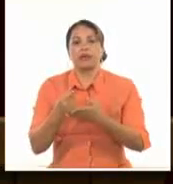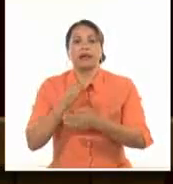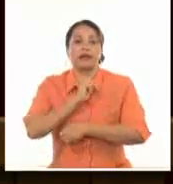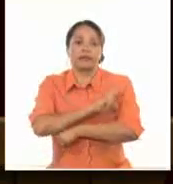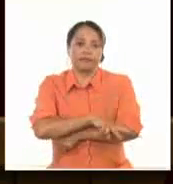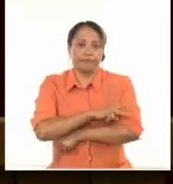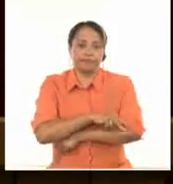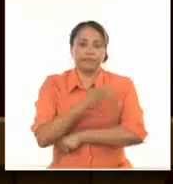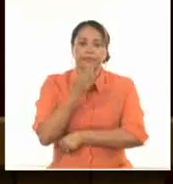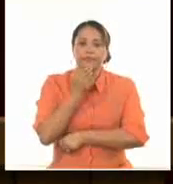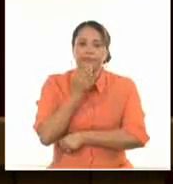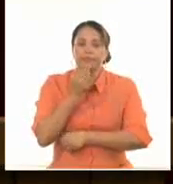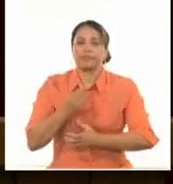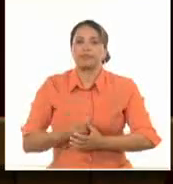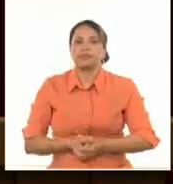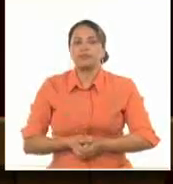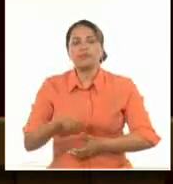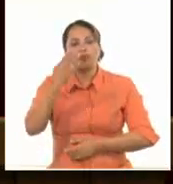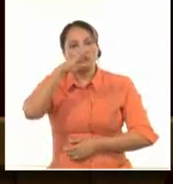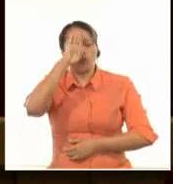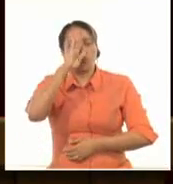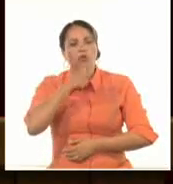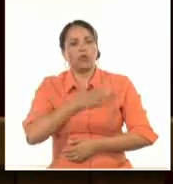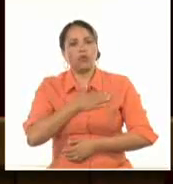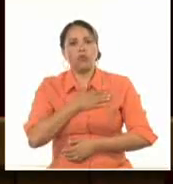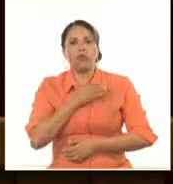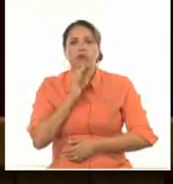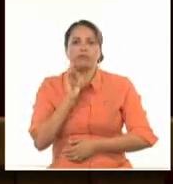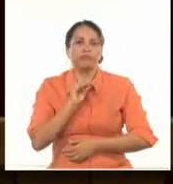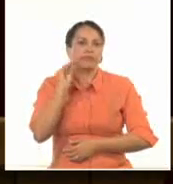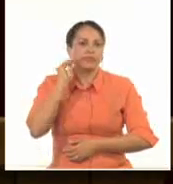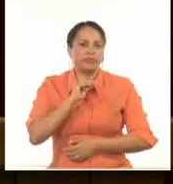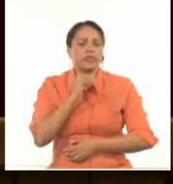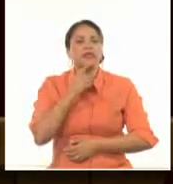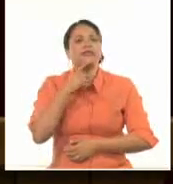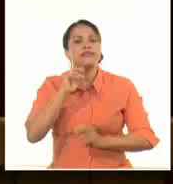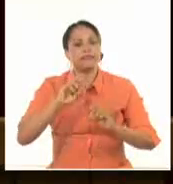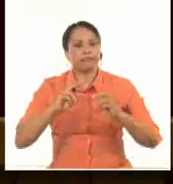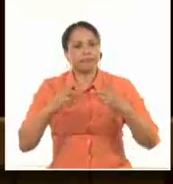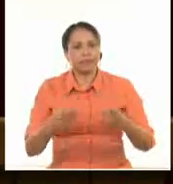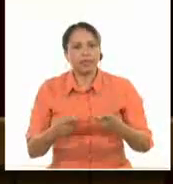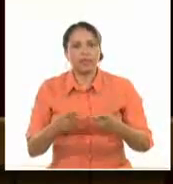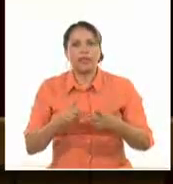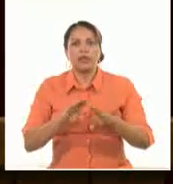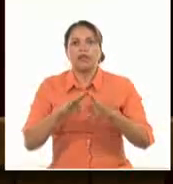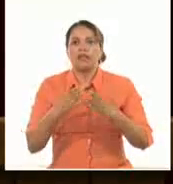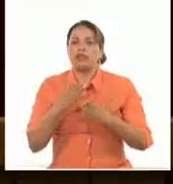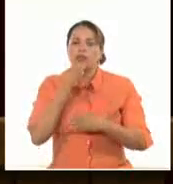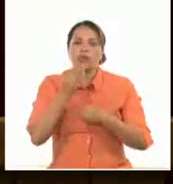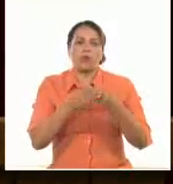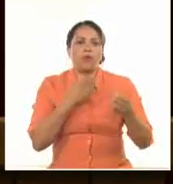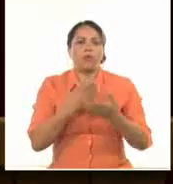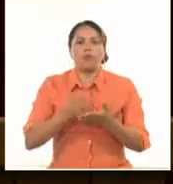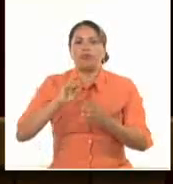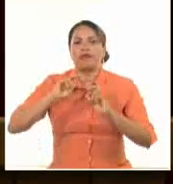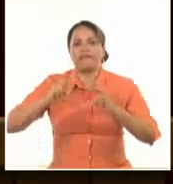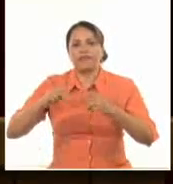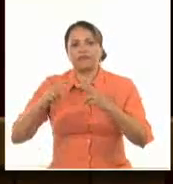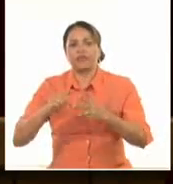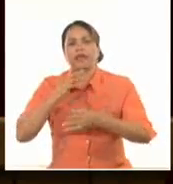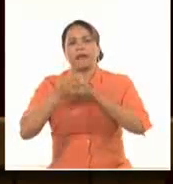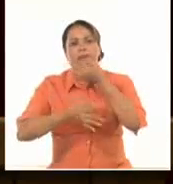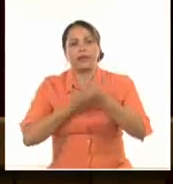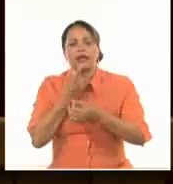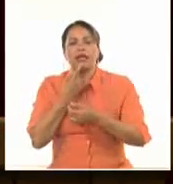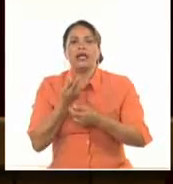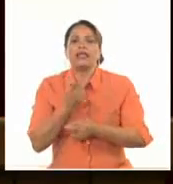genocidio. Para Cuba es ineludible reiterar en cuanta tribuna sea posible la más enérgica condena